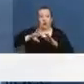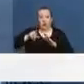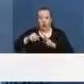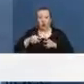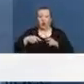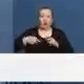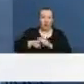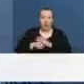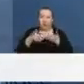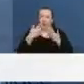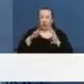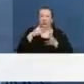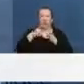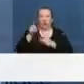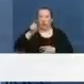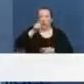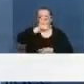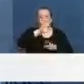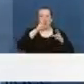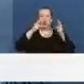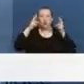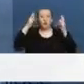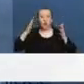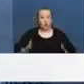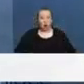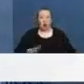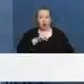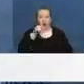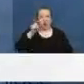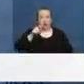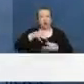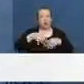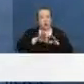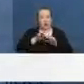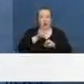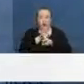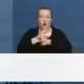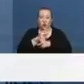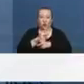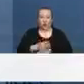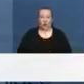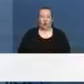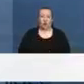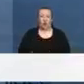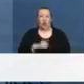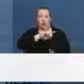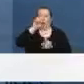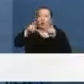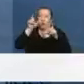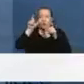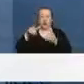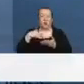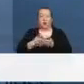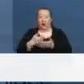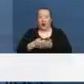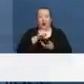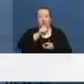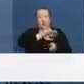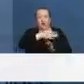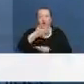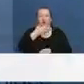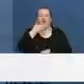seres humanos y hay gente que dice en las redes qué nivel nos han llevado bien hecho que se mantén eso delincuente primero hay muertos